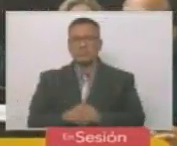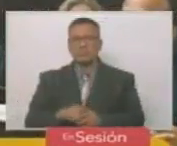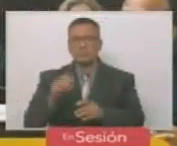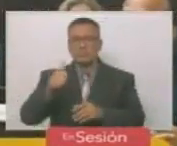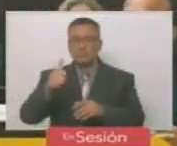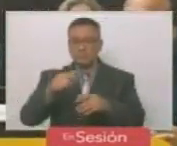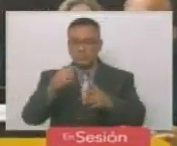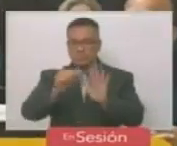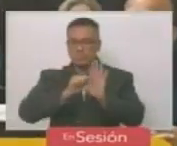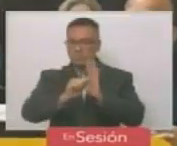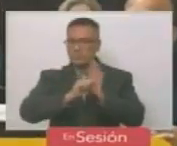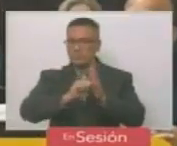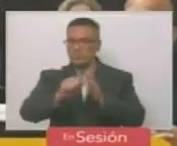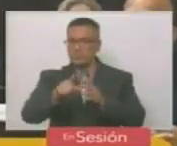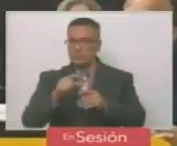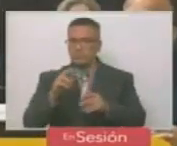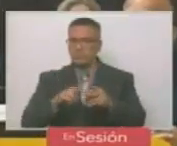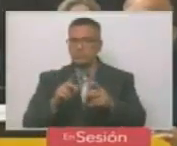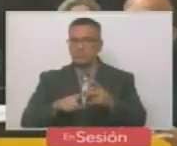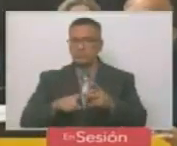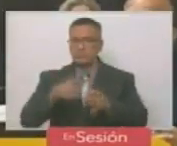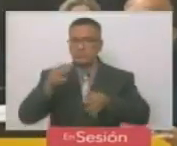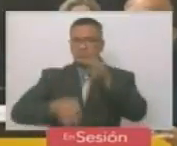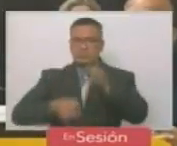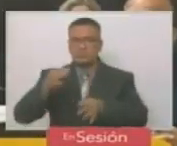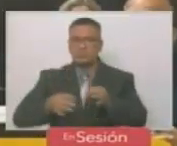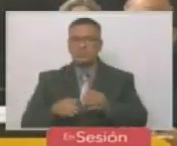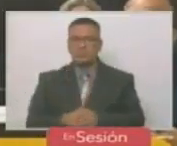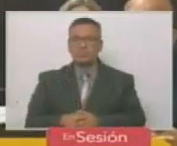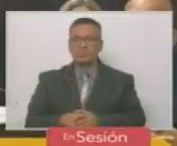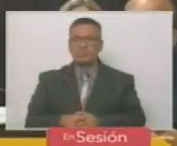10 por esas razones jurídicas.